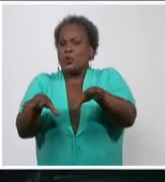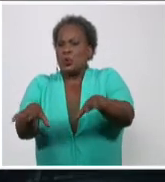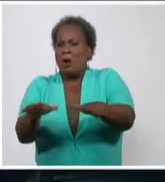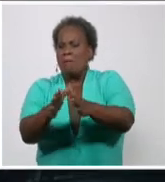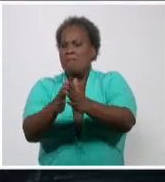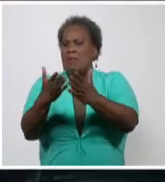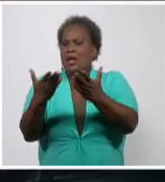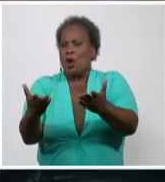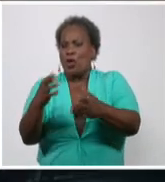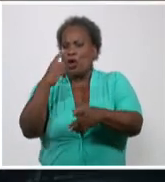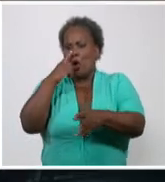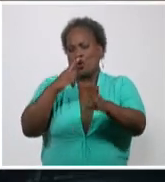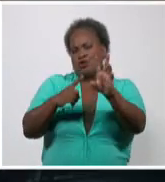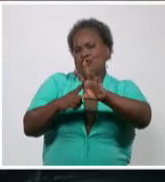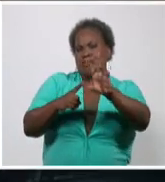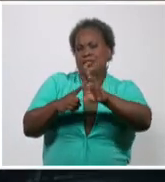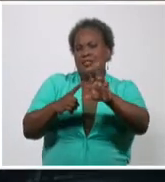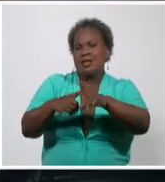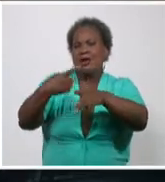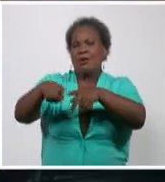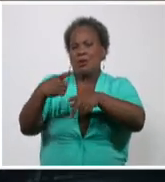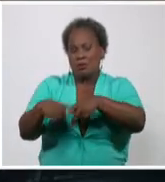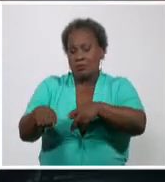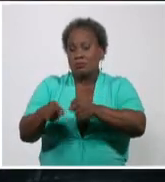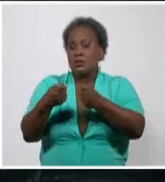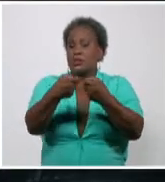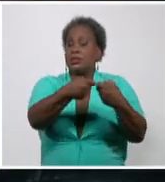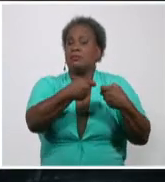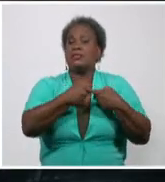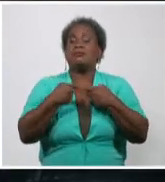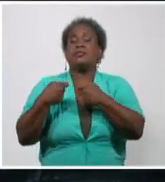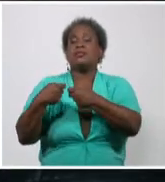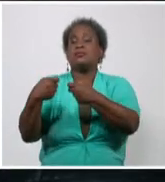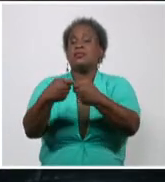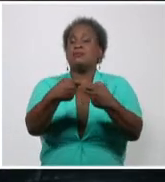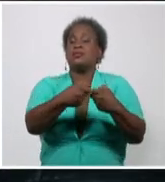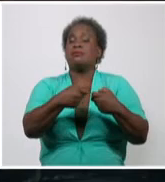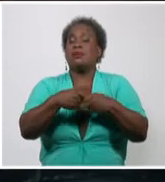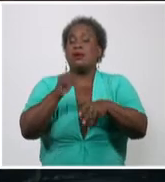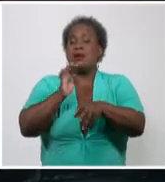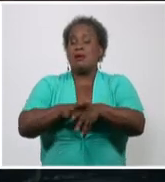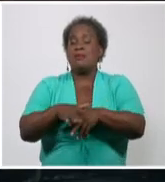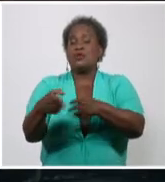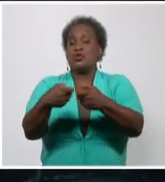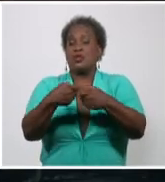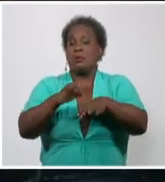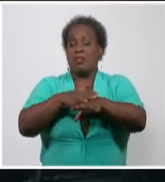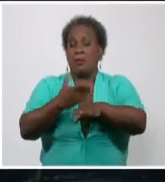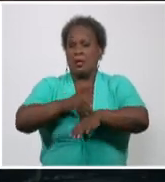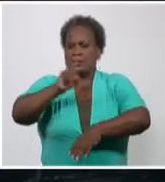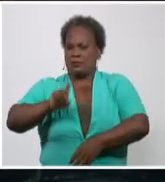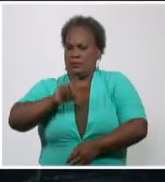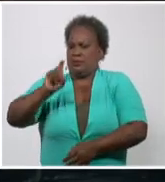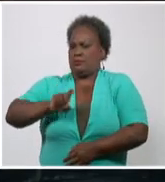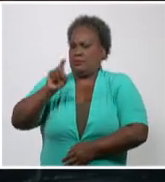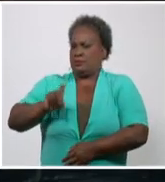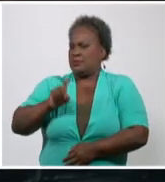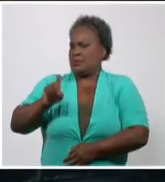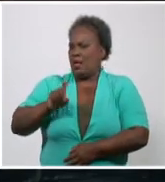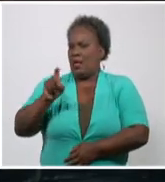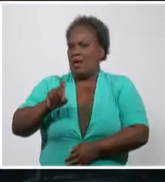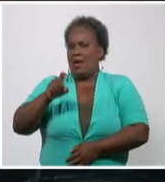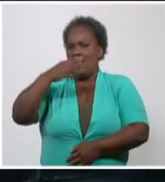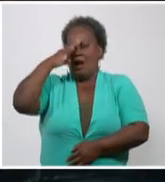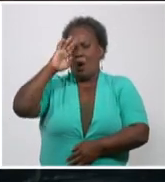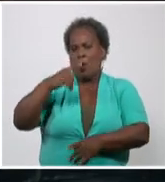en noticiario. Rumor, sí, porque comenzó la especulación y acto seguido los cuestionamientos y no precisamente a todos